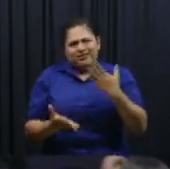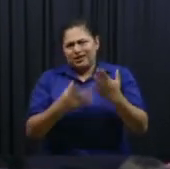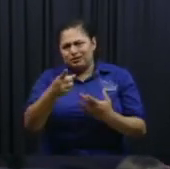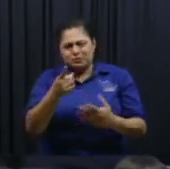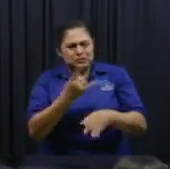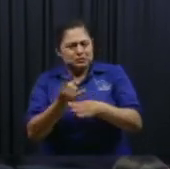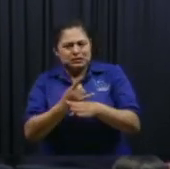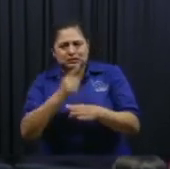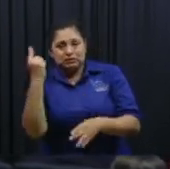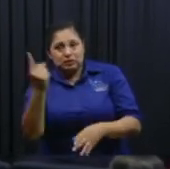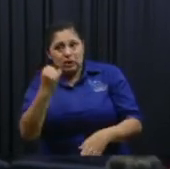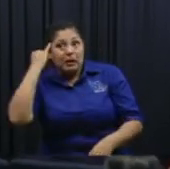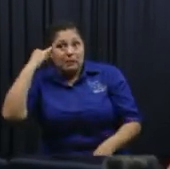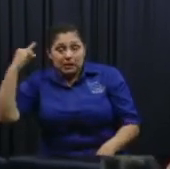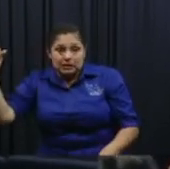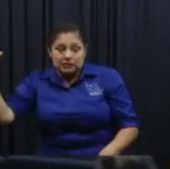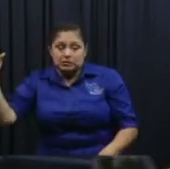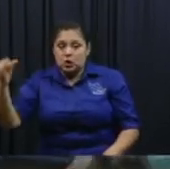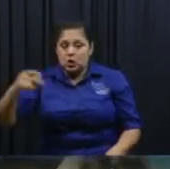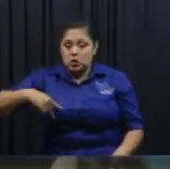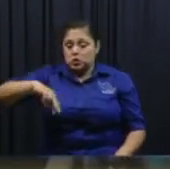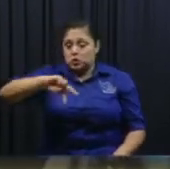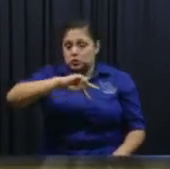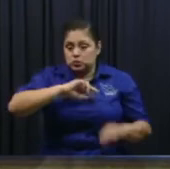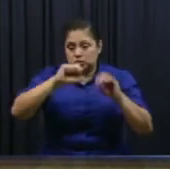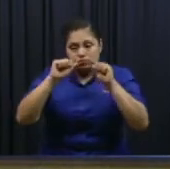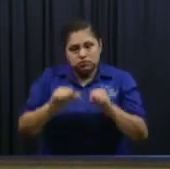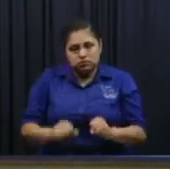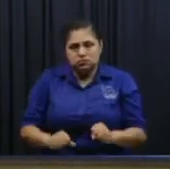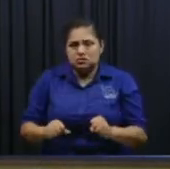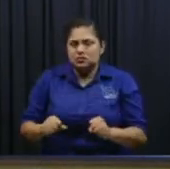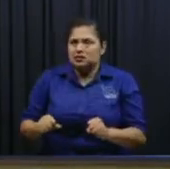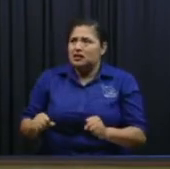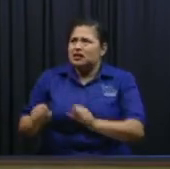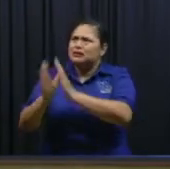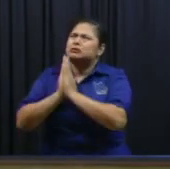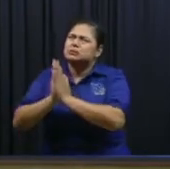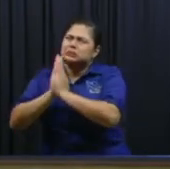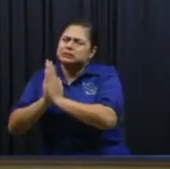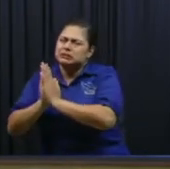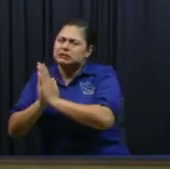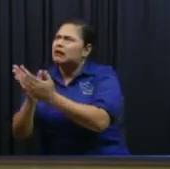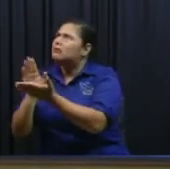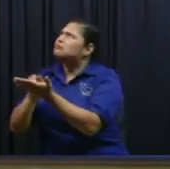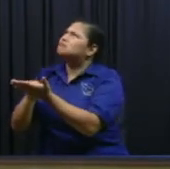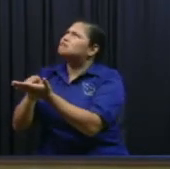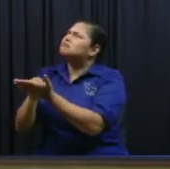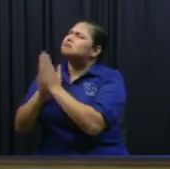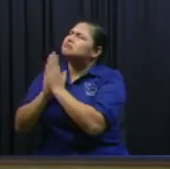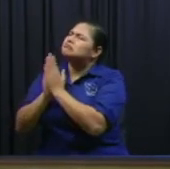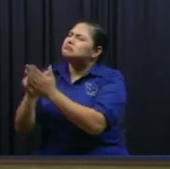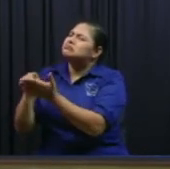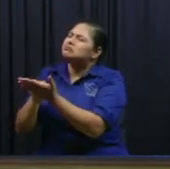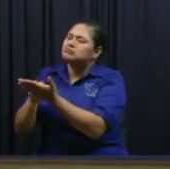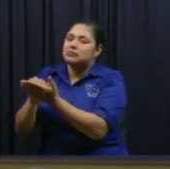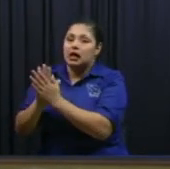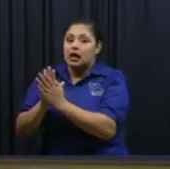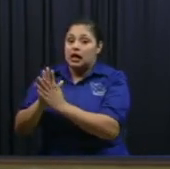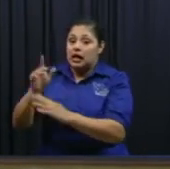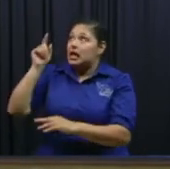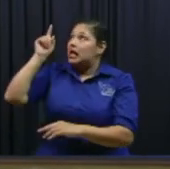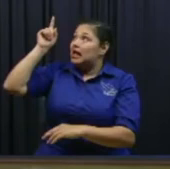imaginación podríamos nosotros llegar a suplicar a pedir aquello que él